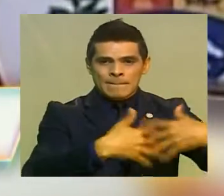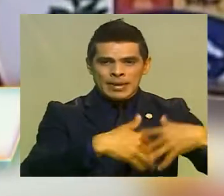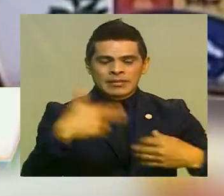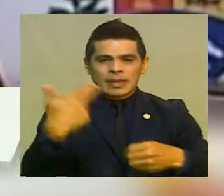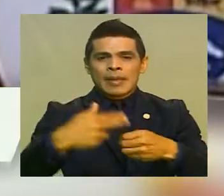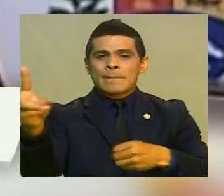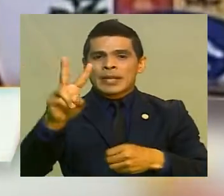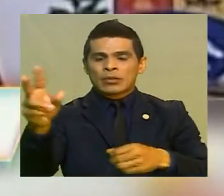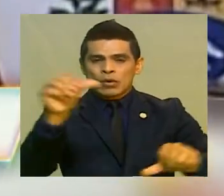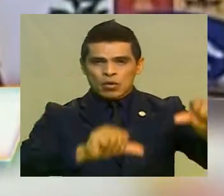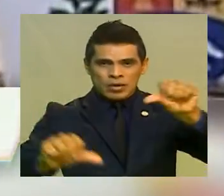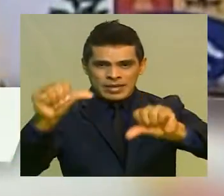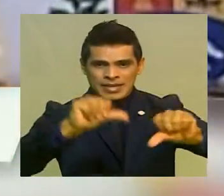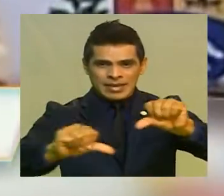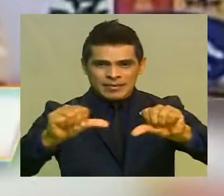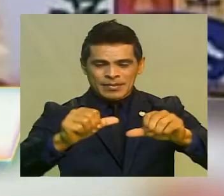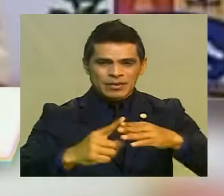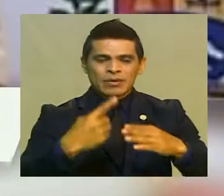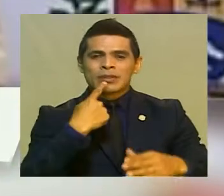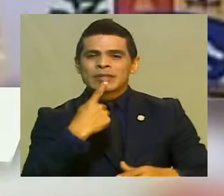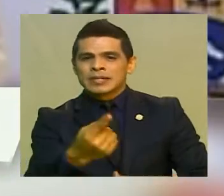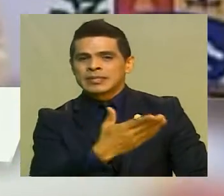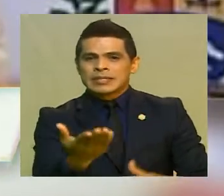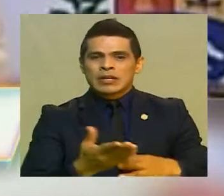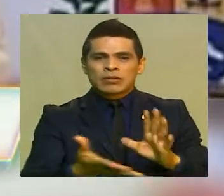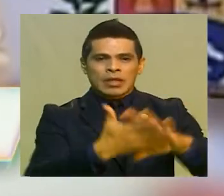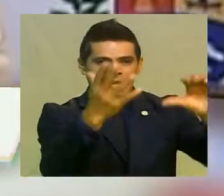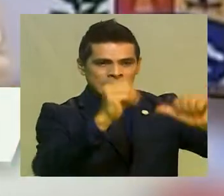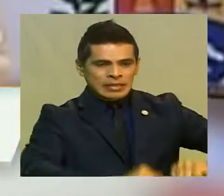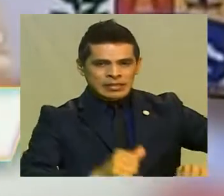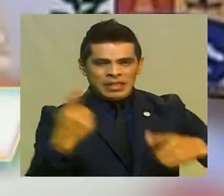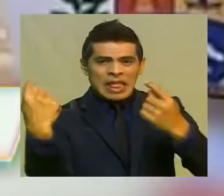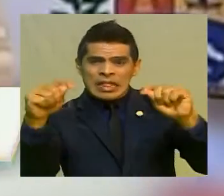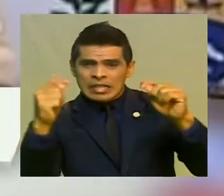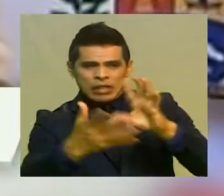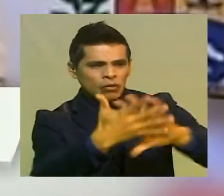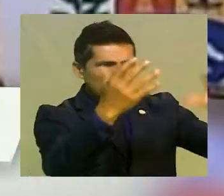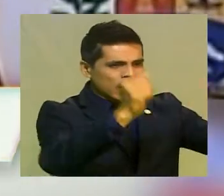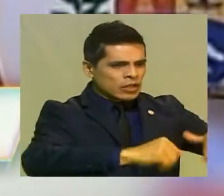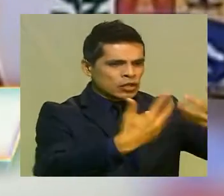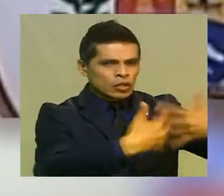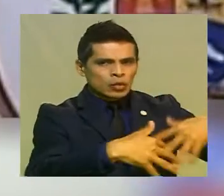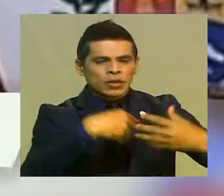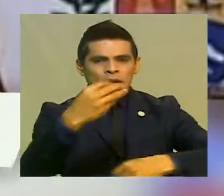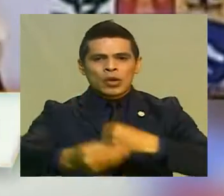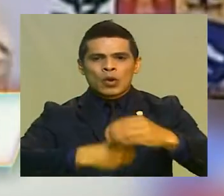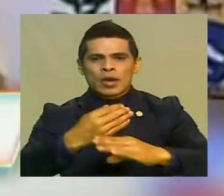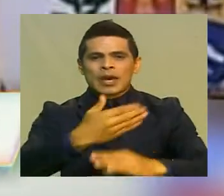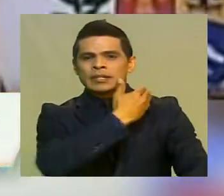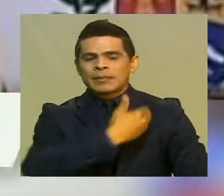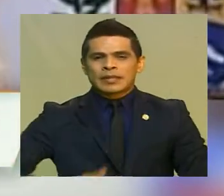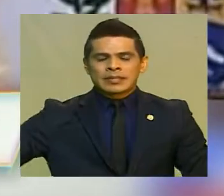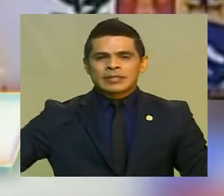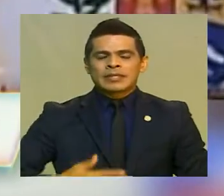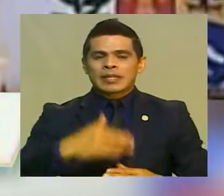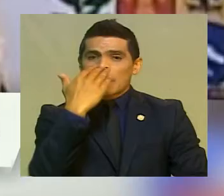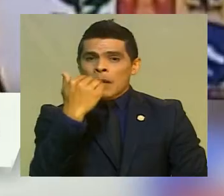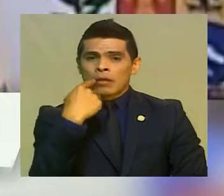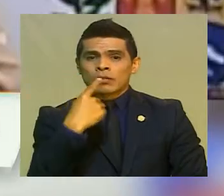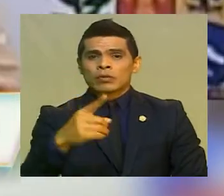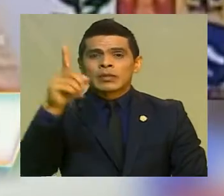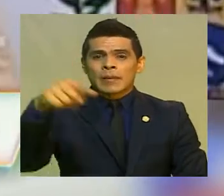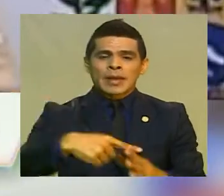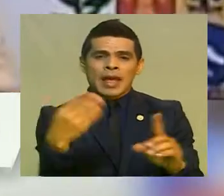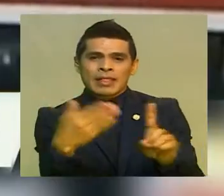de deteriorar y tratar de destruir la acción que está haciendo gobierno revolucionario entró como ante presidente nicolás maduro también